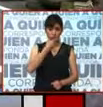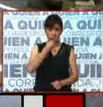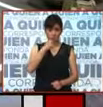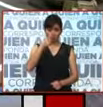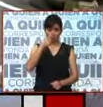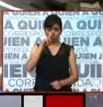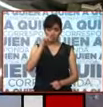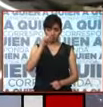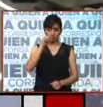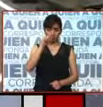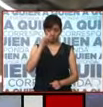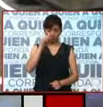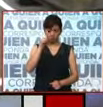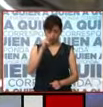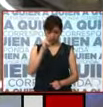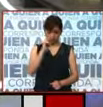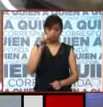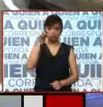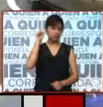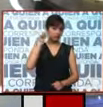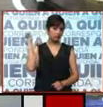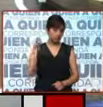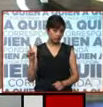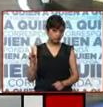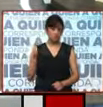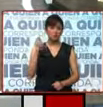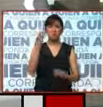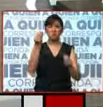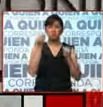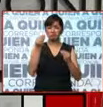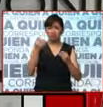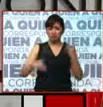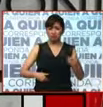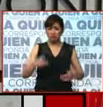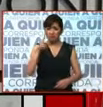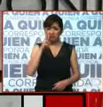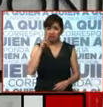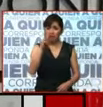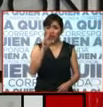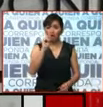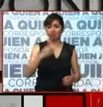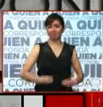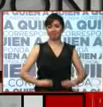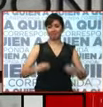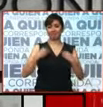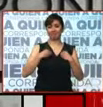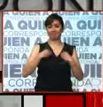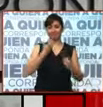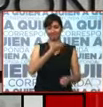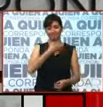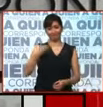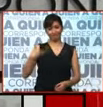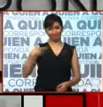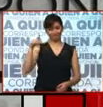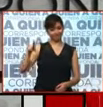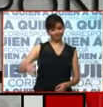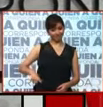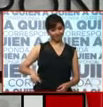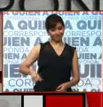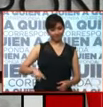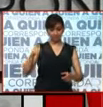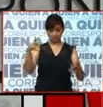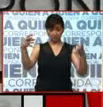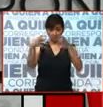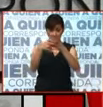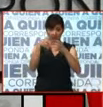allá en Zacatecas, si no fuera mucha molestia. Se ve que por ahí no vive el presidente municipal, tampoco vive por ahí el gobernador, si vivieran